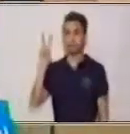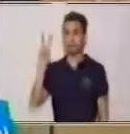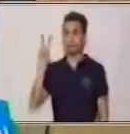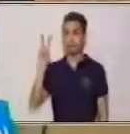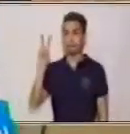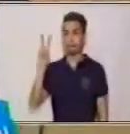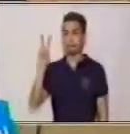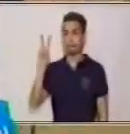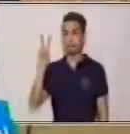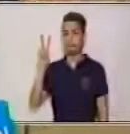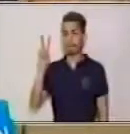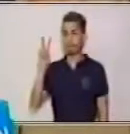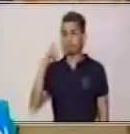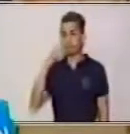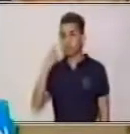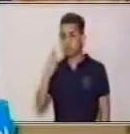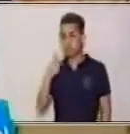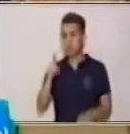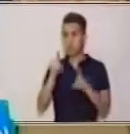es similar